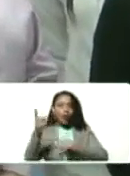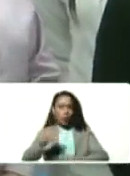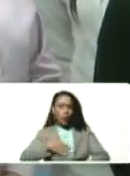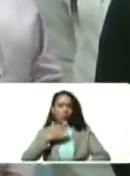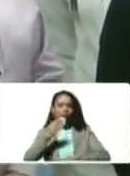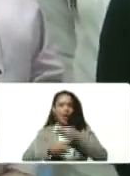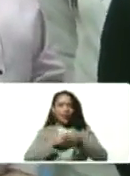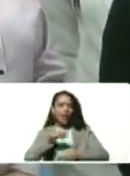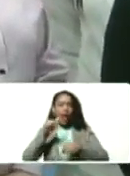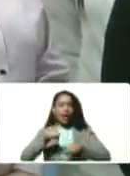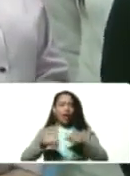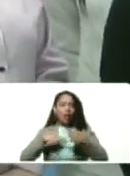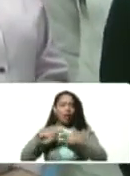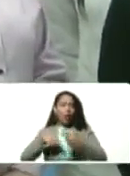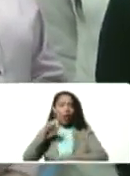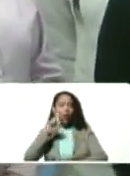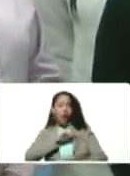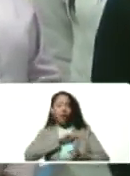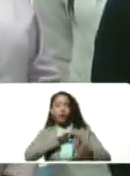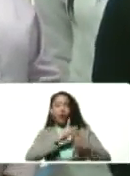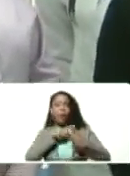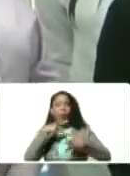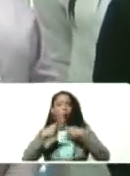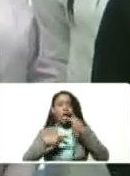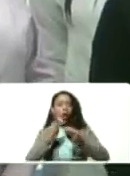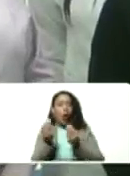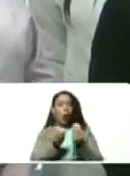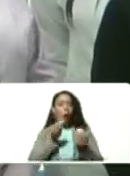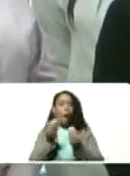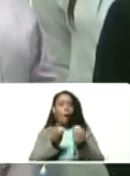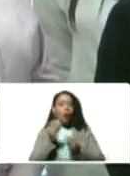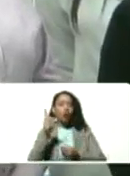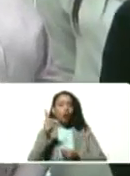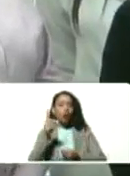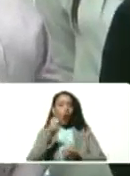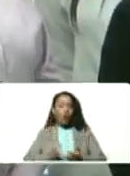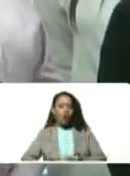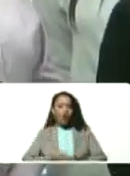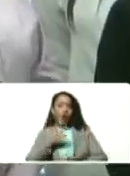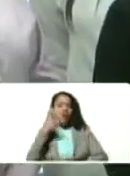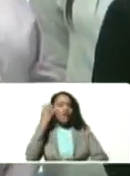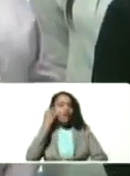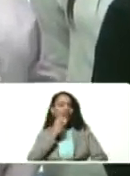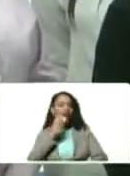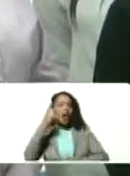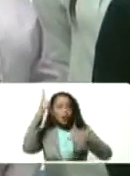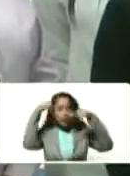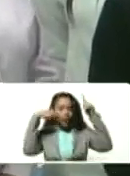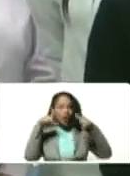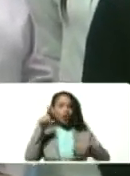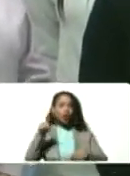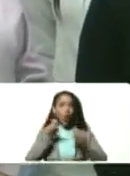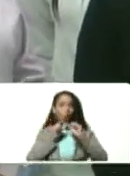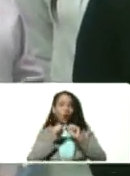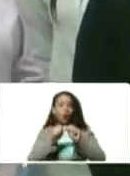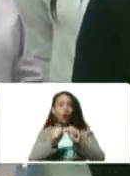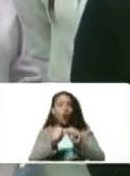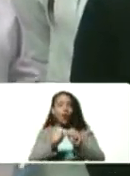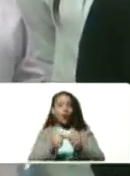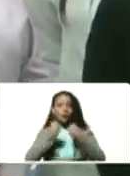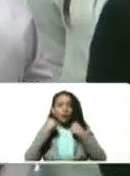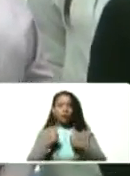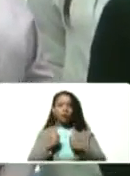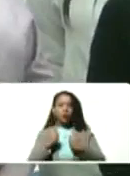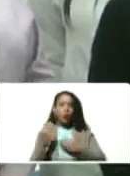en Revolución, cuando hay una voluntad política como sus fundadores, Fidel, Chávez, y sus continuadores firmes